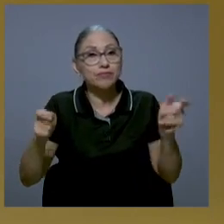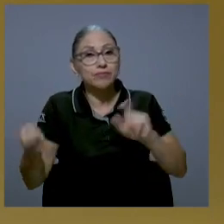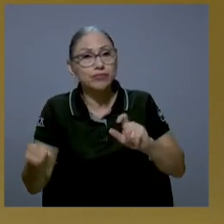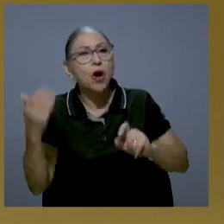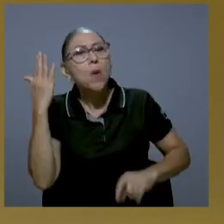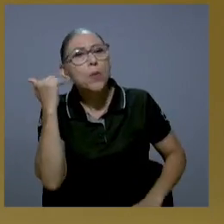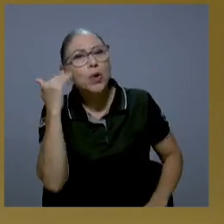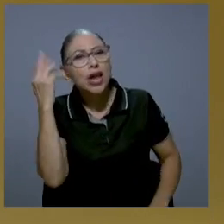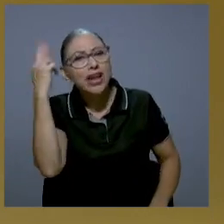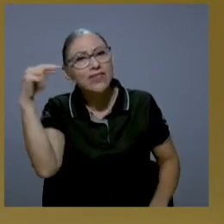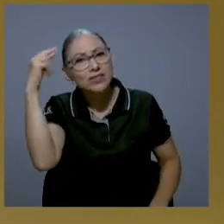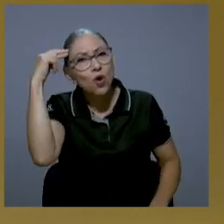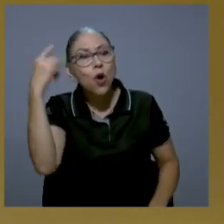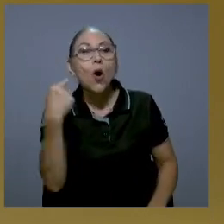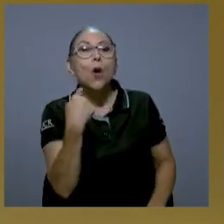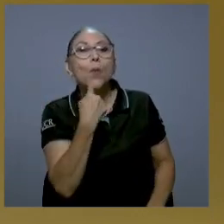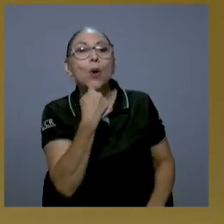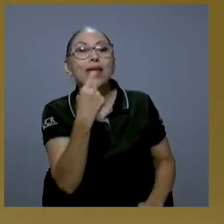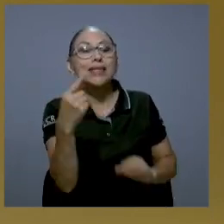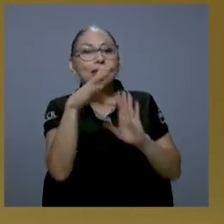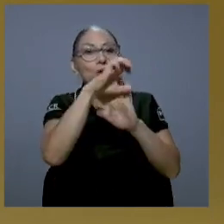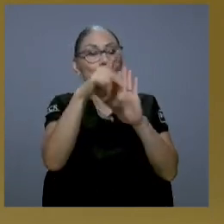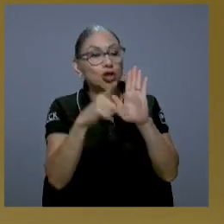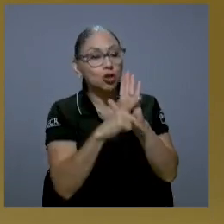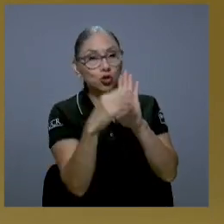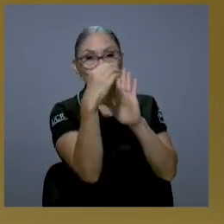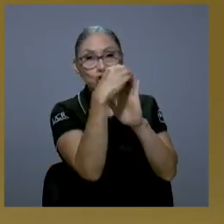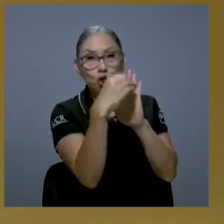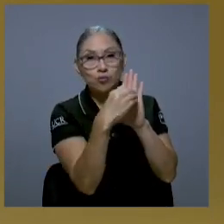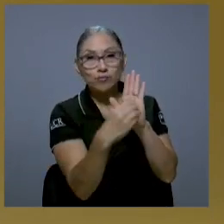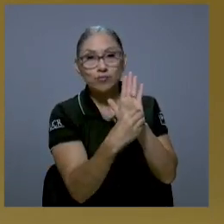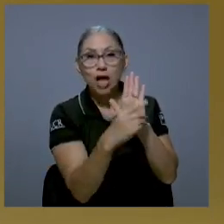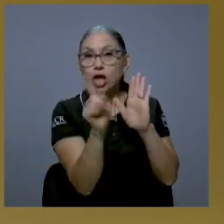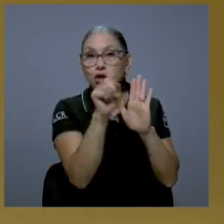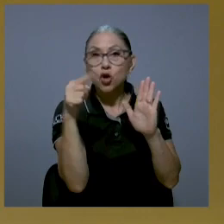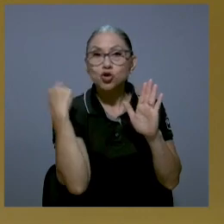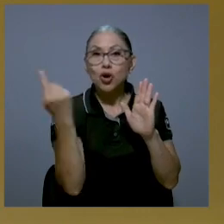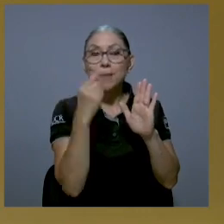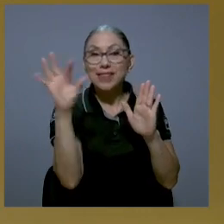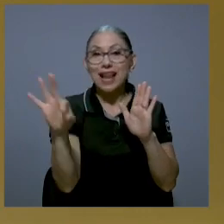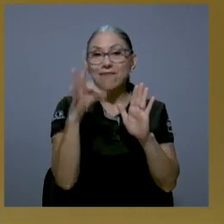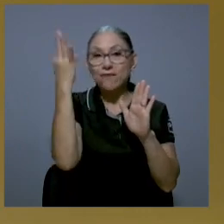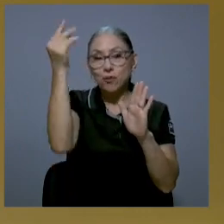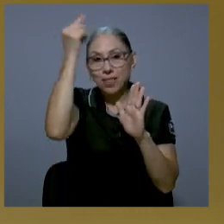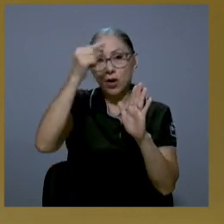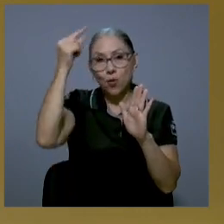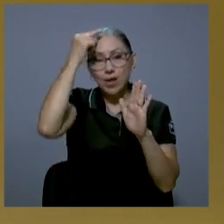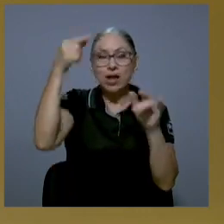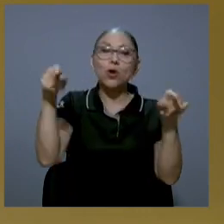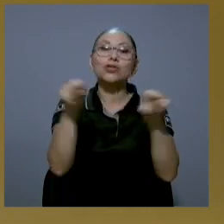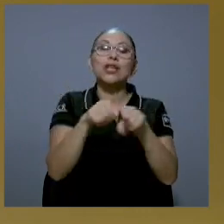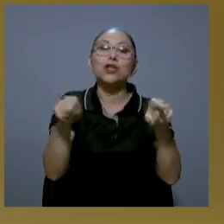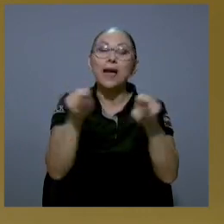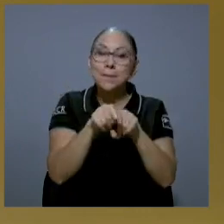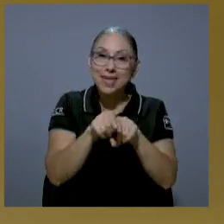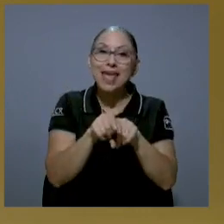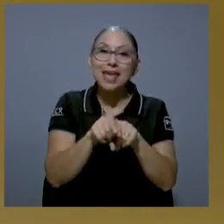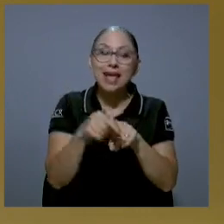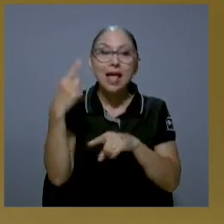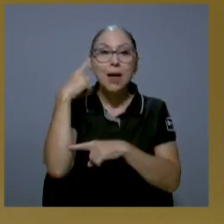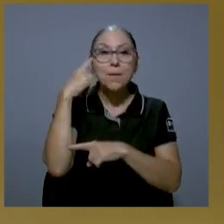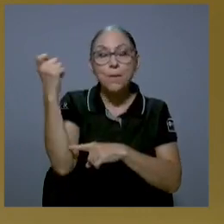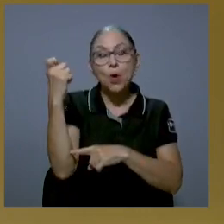que establece la Constitución, no solo en la forma de gobierno que estableció, sino también porque